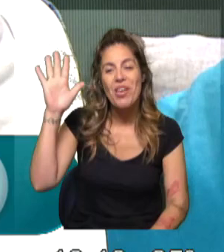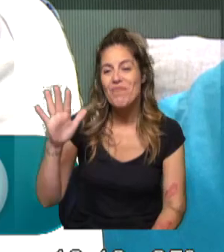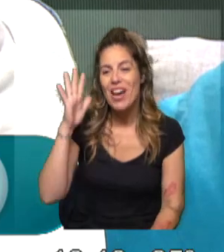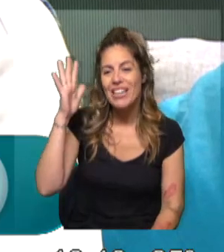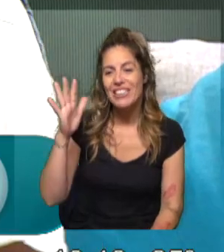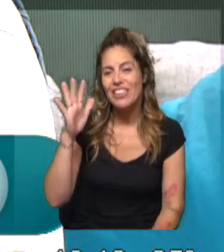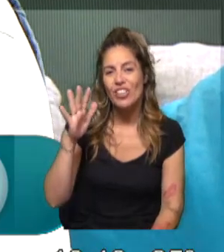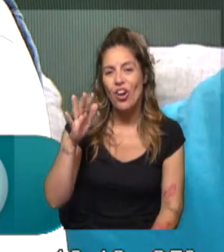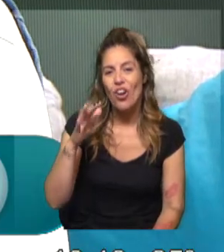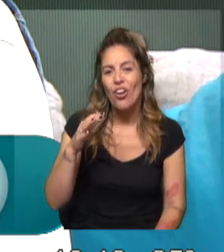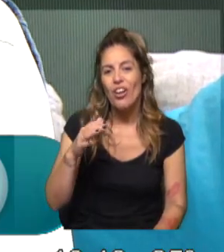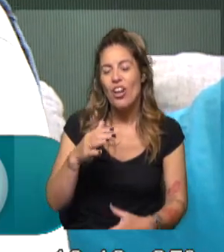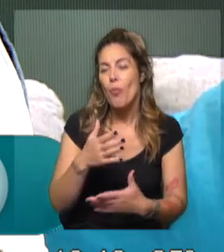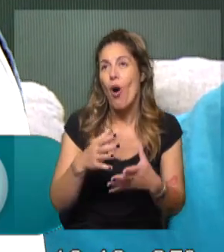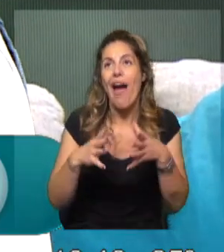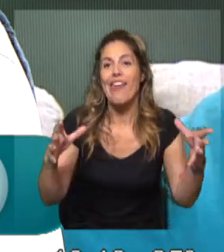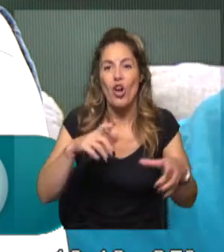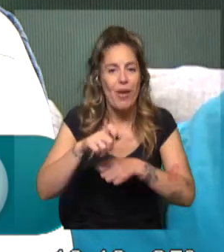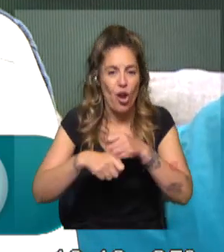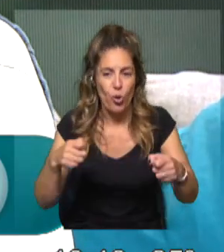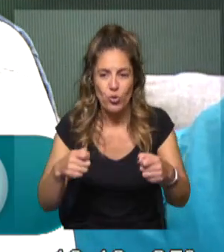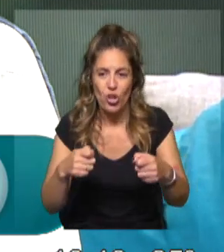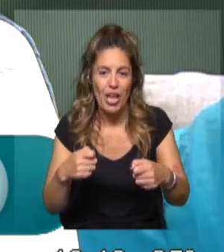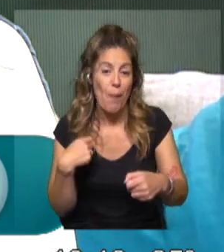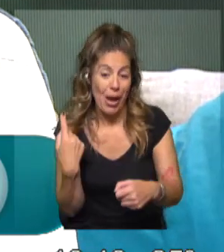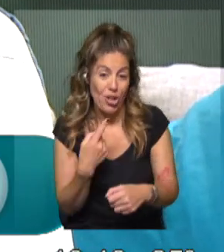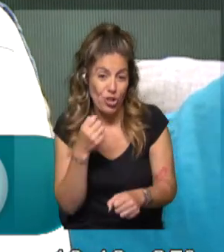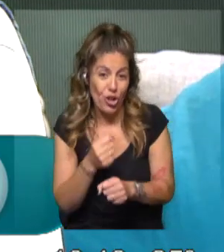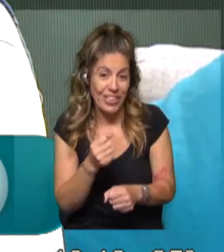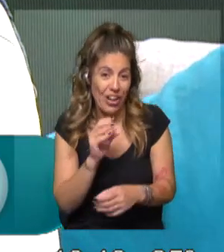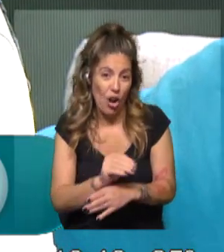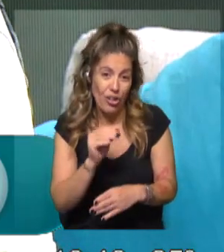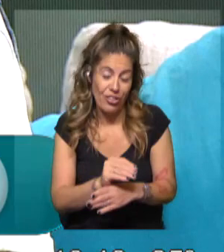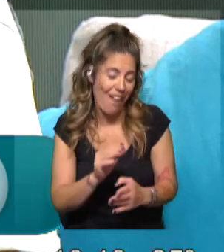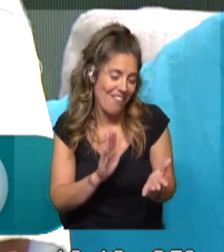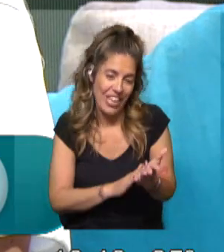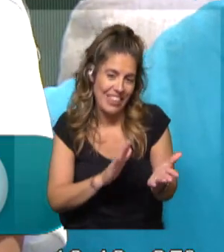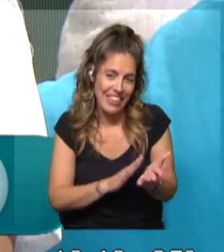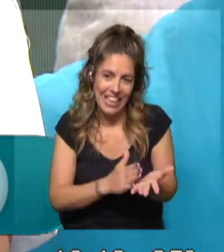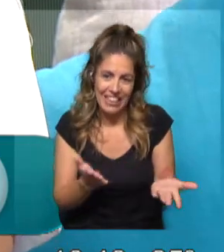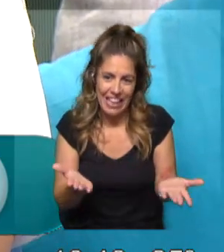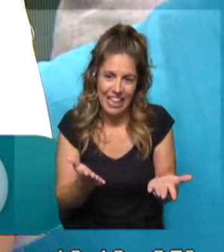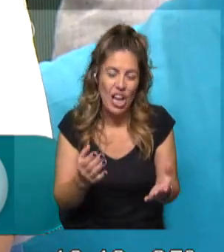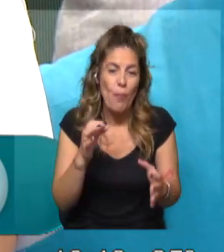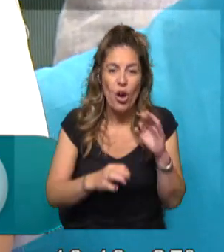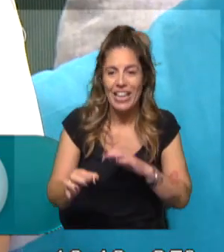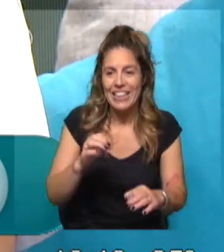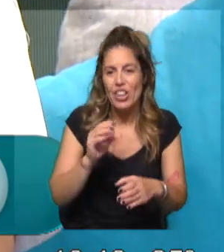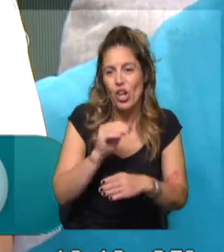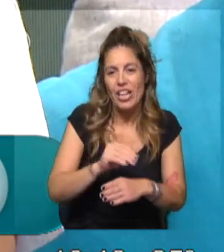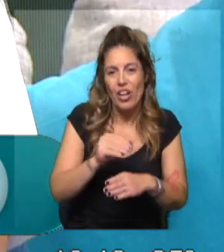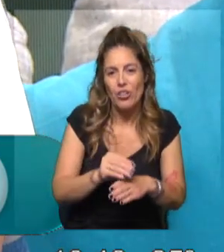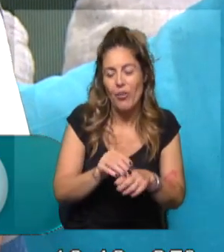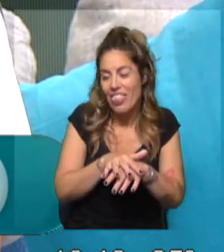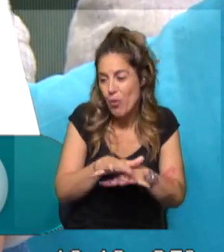haber enormes conclusiones. Muchas para nosotros que trabajamos en la cultura son evidentes, como que el teatro y la cultura